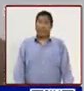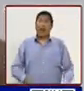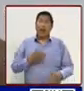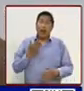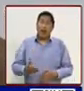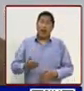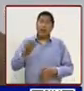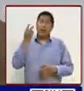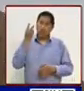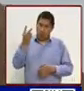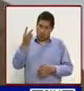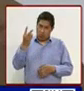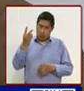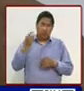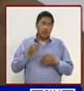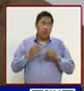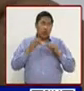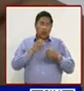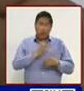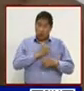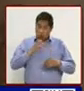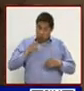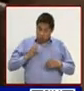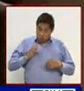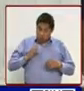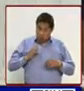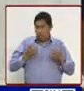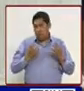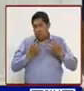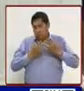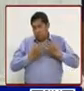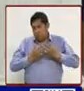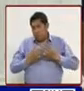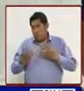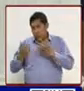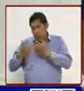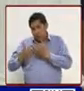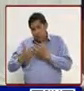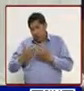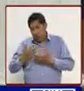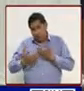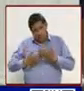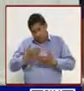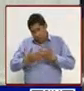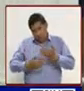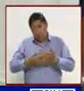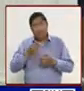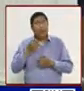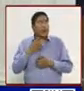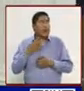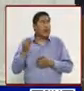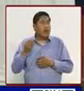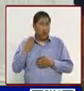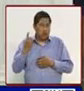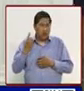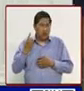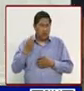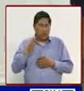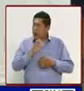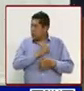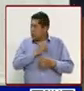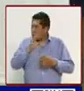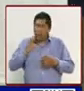Existen dos comisiones mixtas que van a proceder con este proceso. Una es